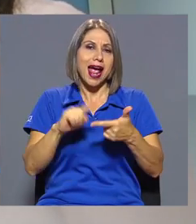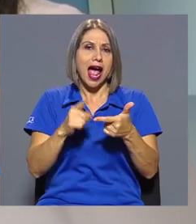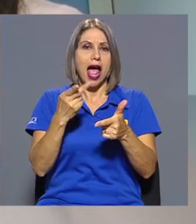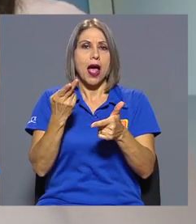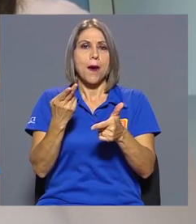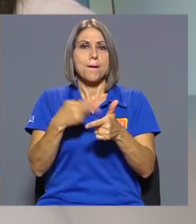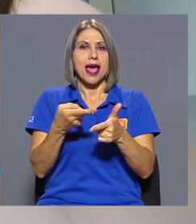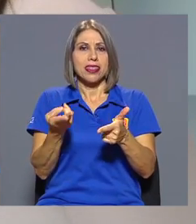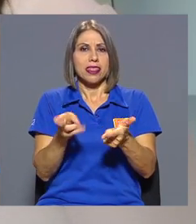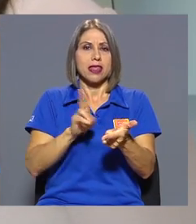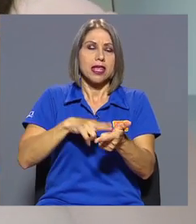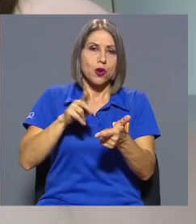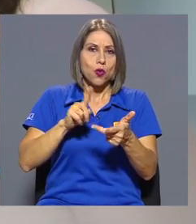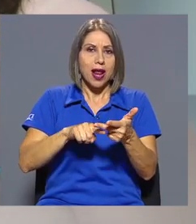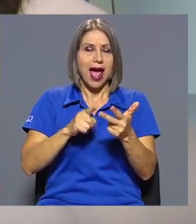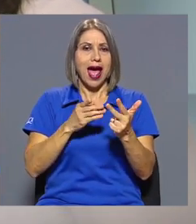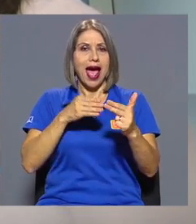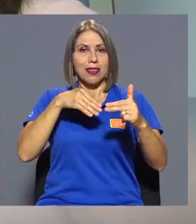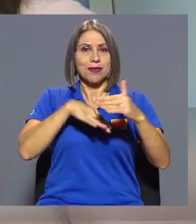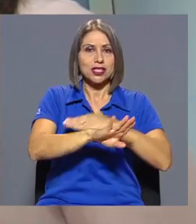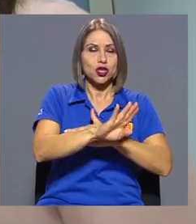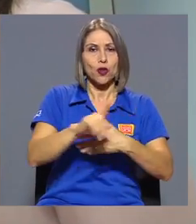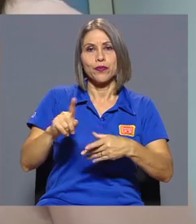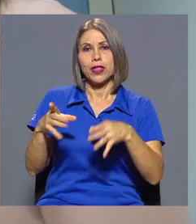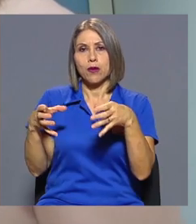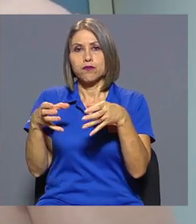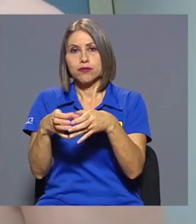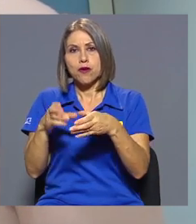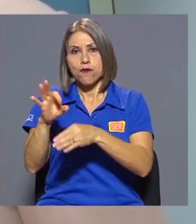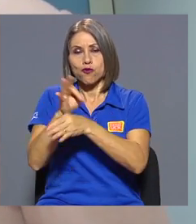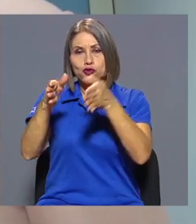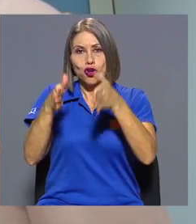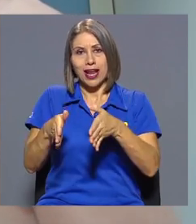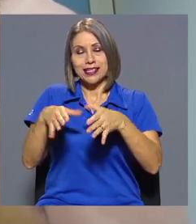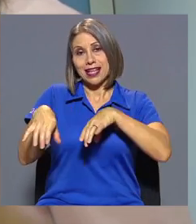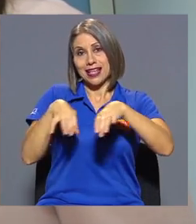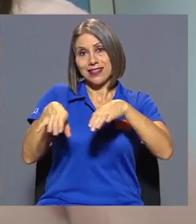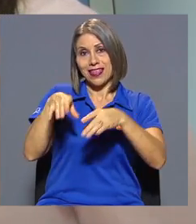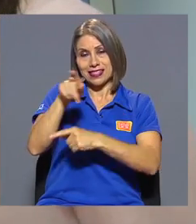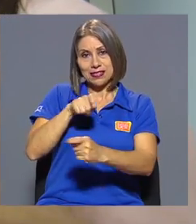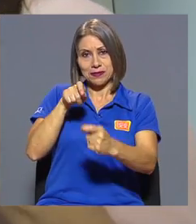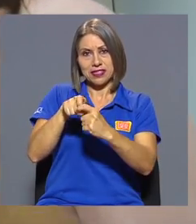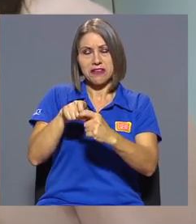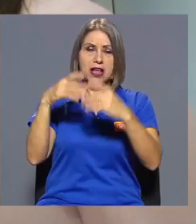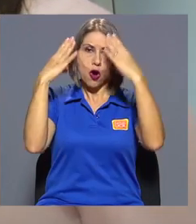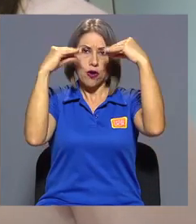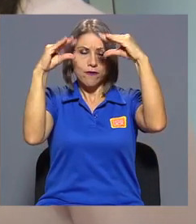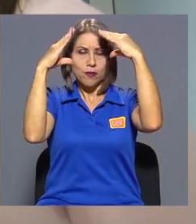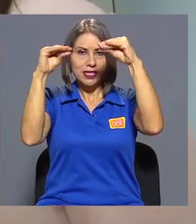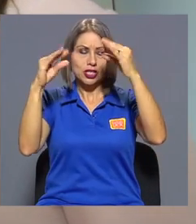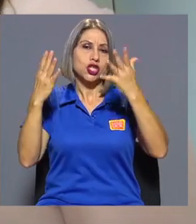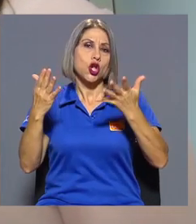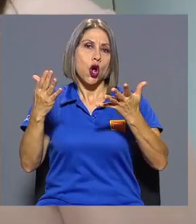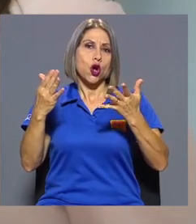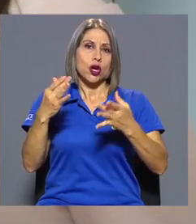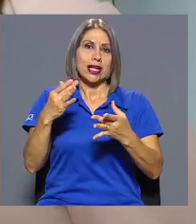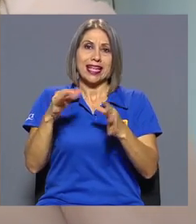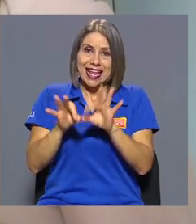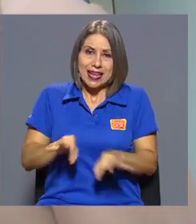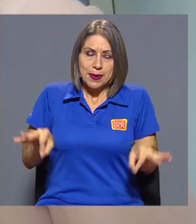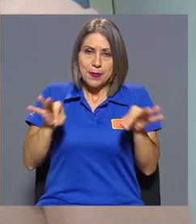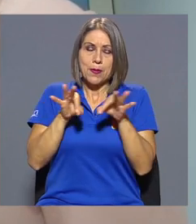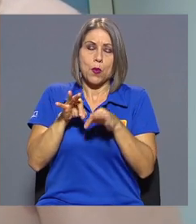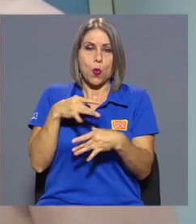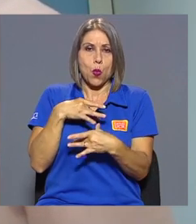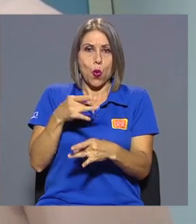de admisión. Para funcionarios, temas como actividades específicas para ellos o información que le